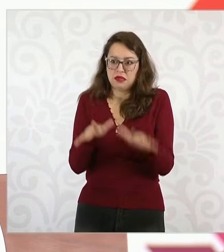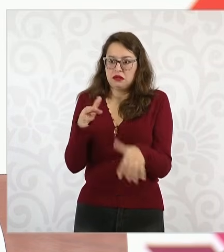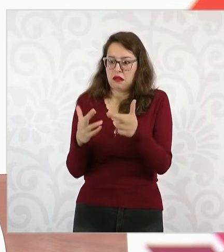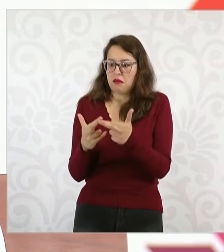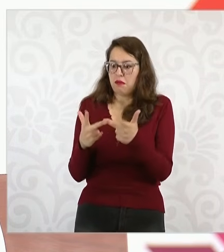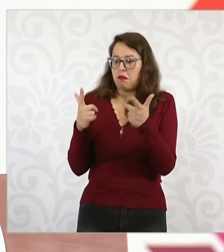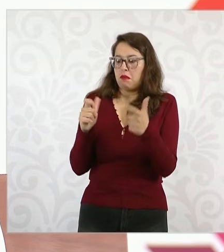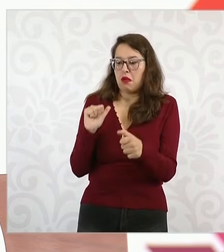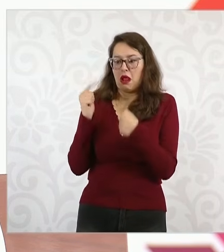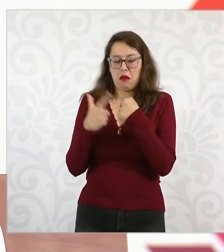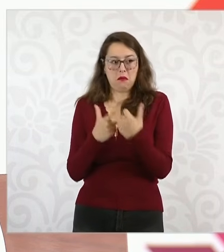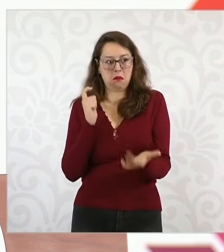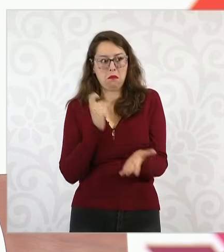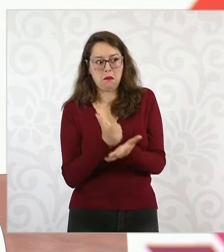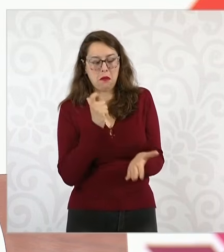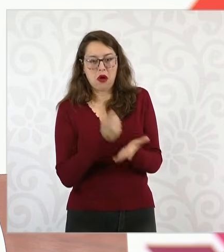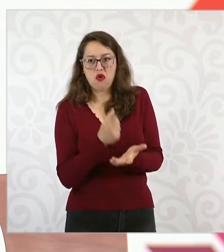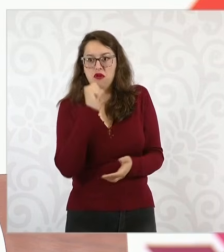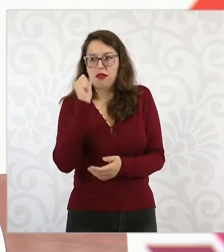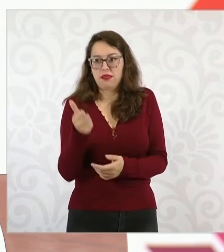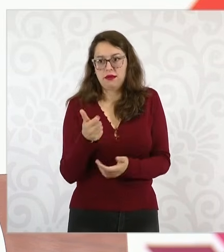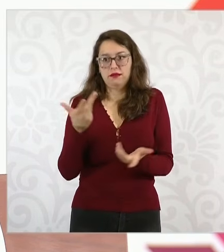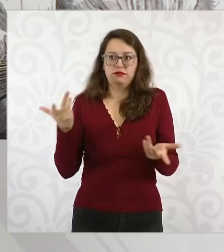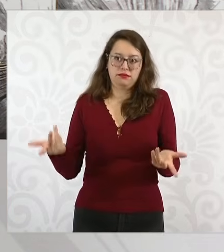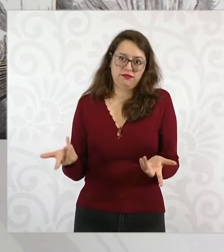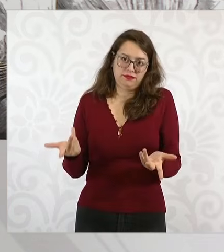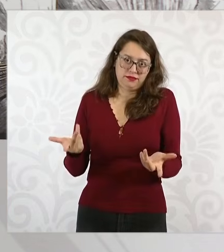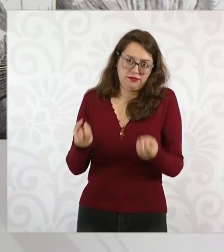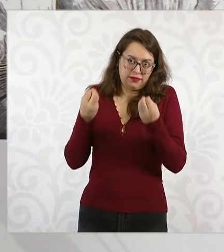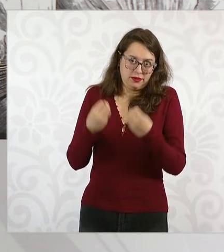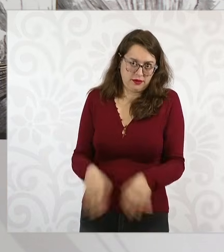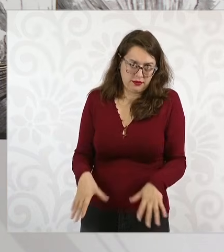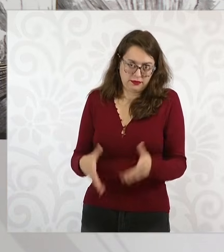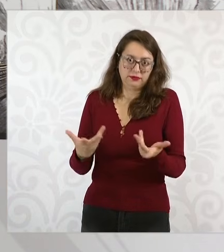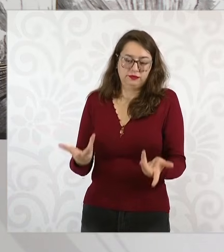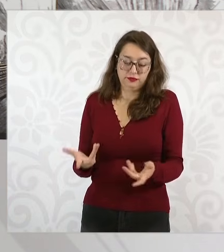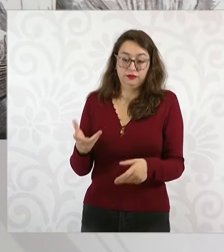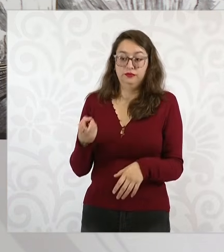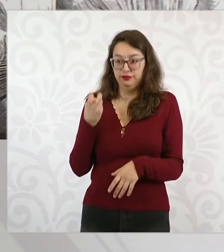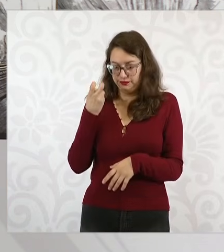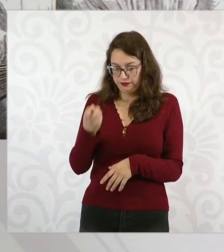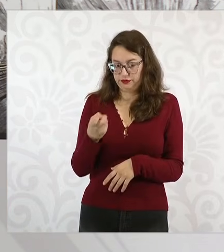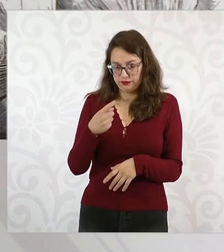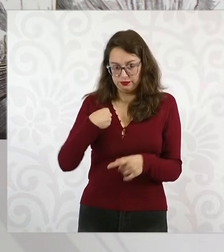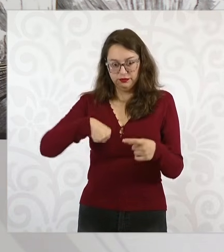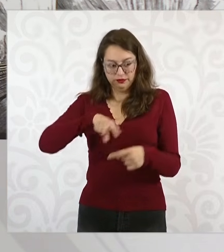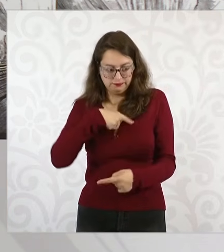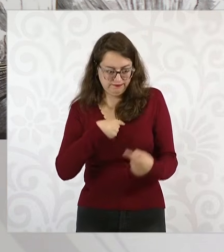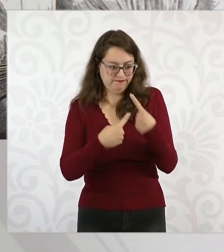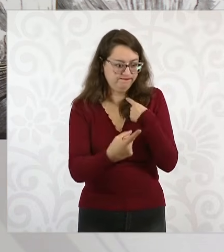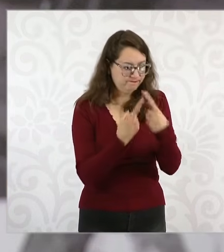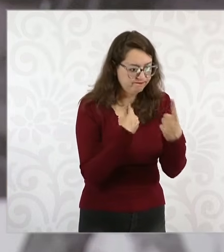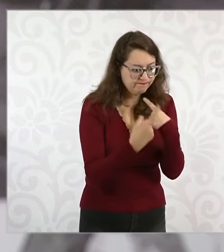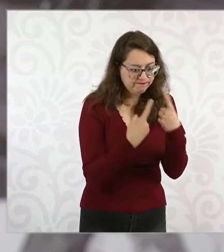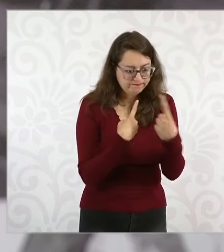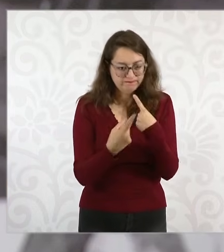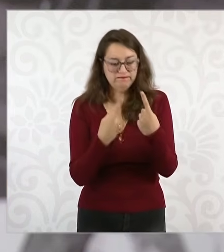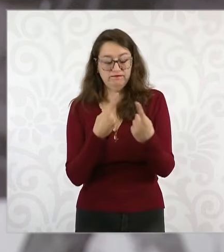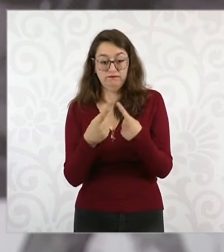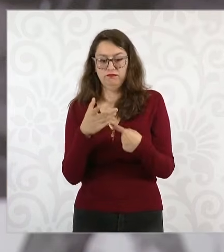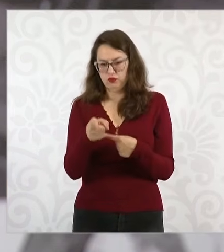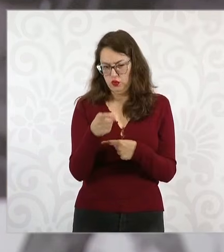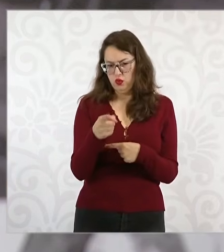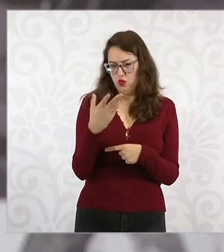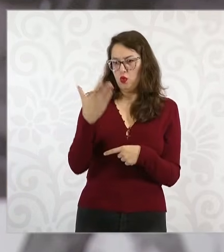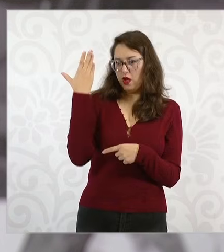en las mañaneras, Nancy, hemos estado trabajando con el proveedor para hacer de estos contratos, esquemas